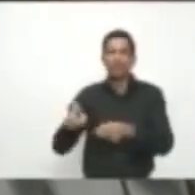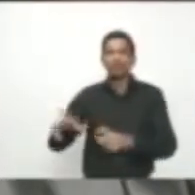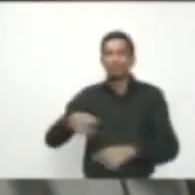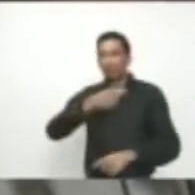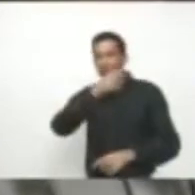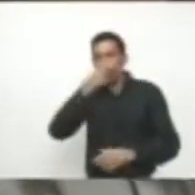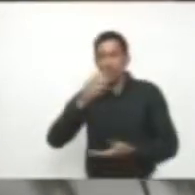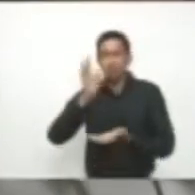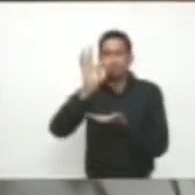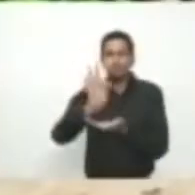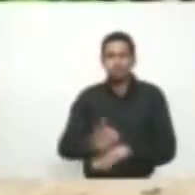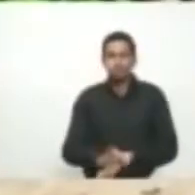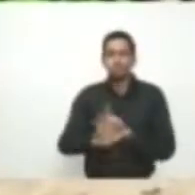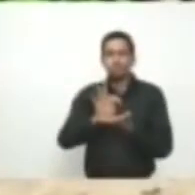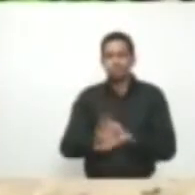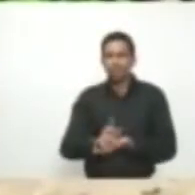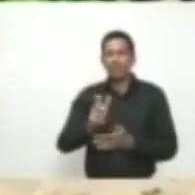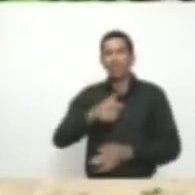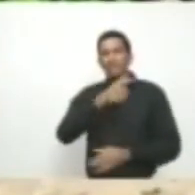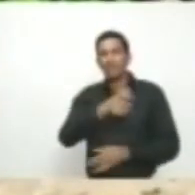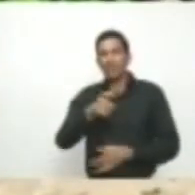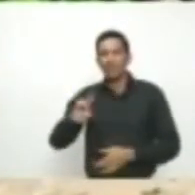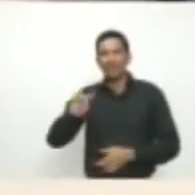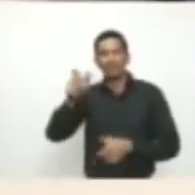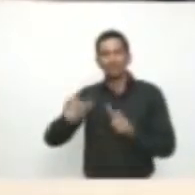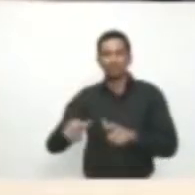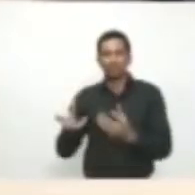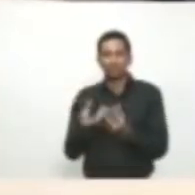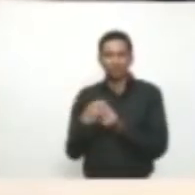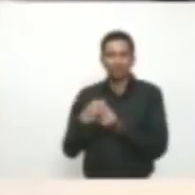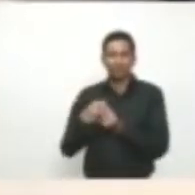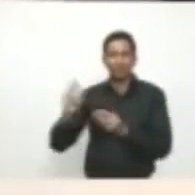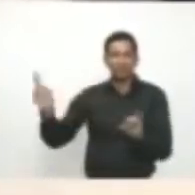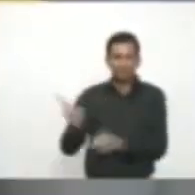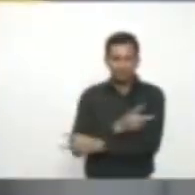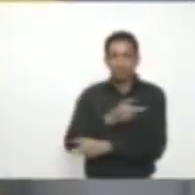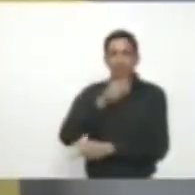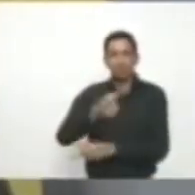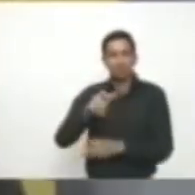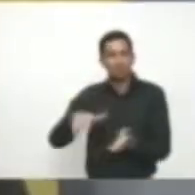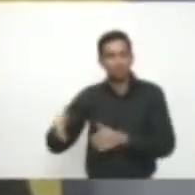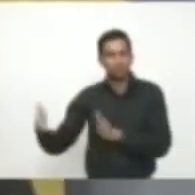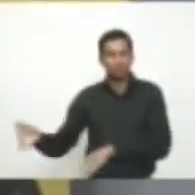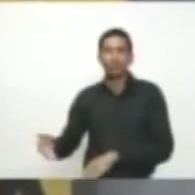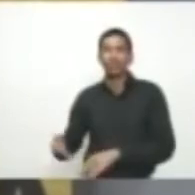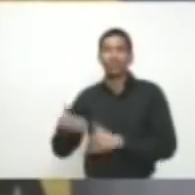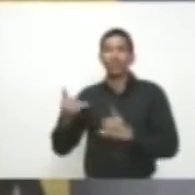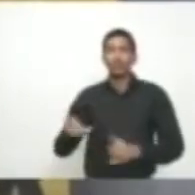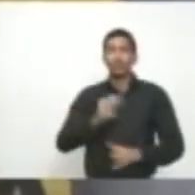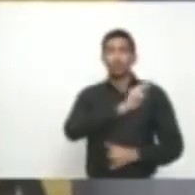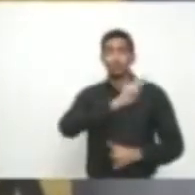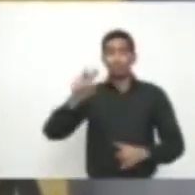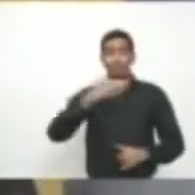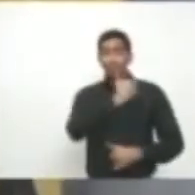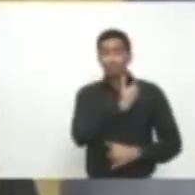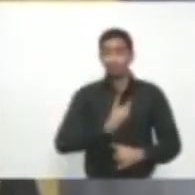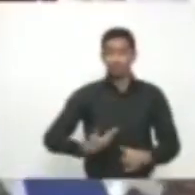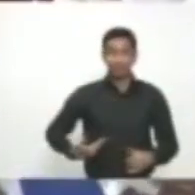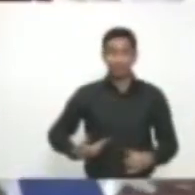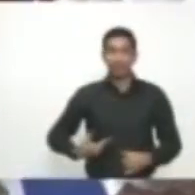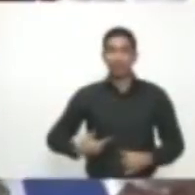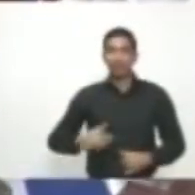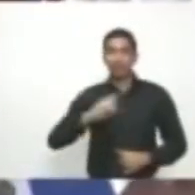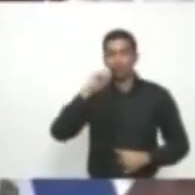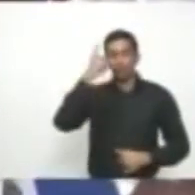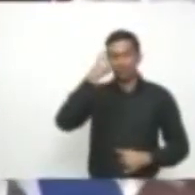toneladas de cocaína, dar de baja y capturar a integrantes de esa organización delictiva. Hoy en Valledupar, el vicepresidente de Colombia aseguró que el gobierno no puede